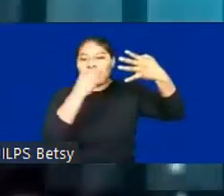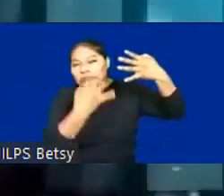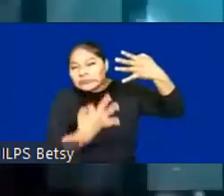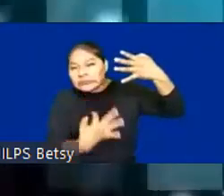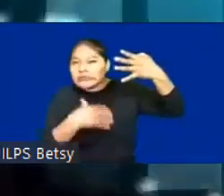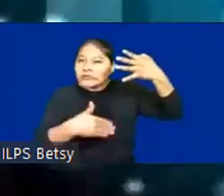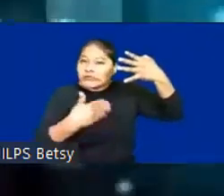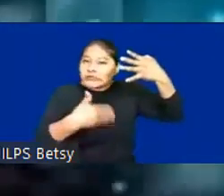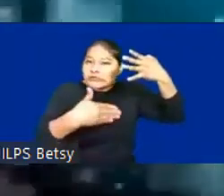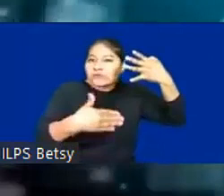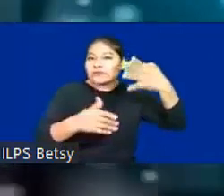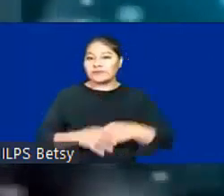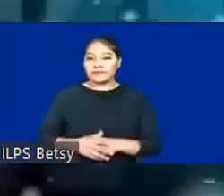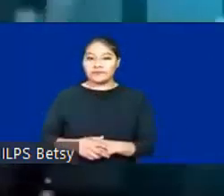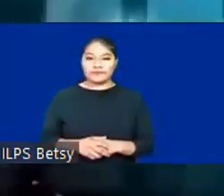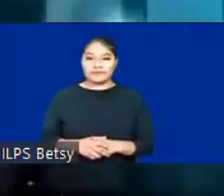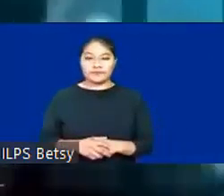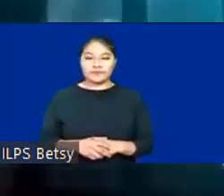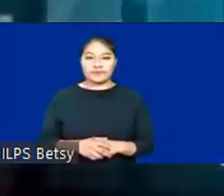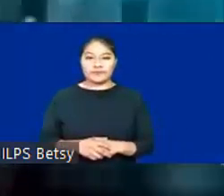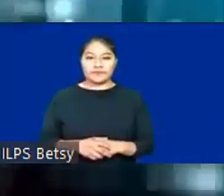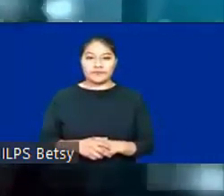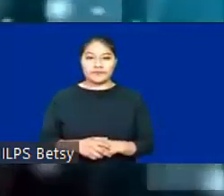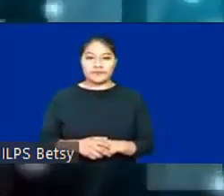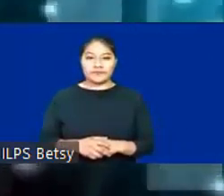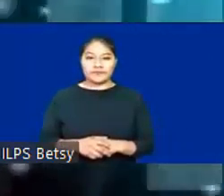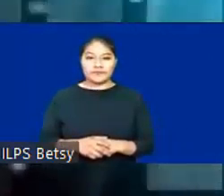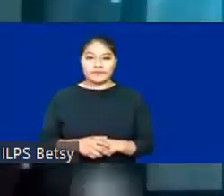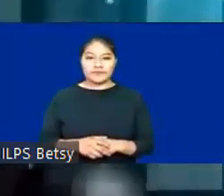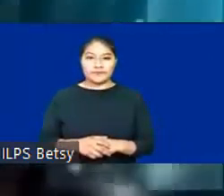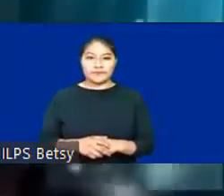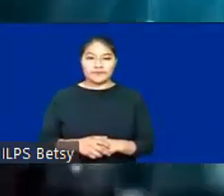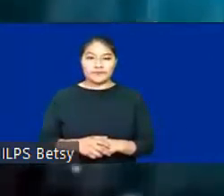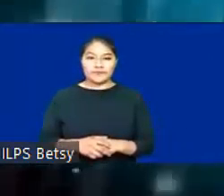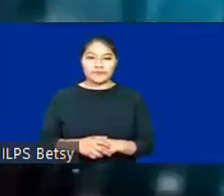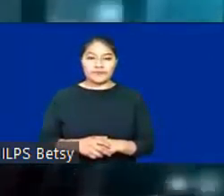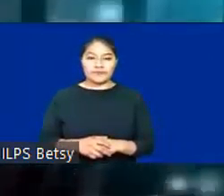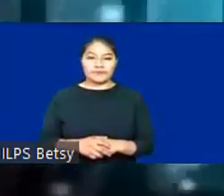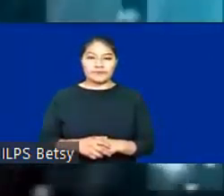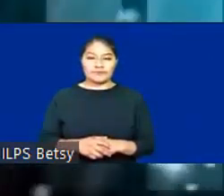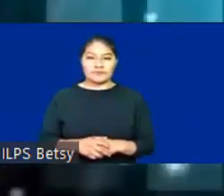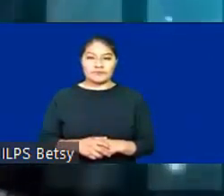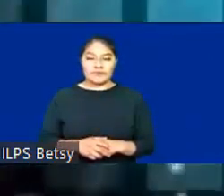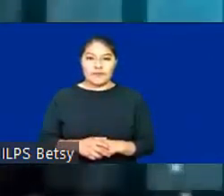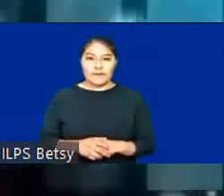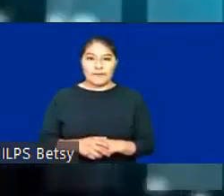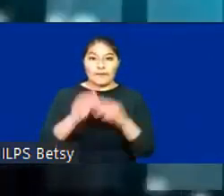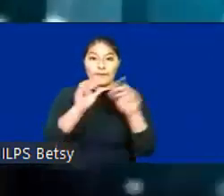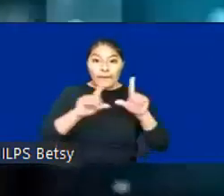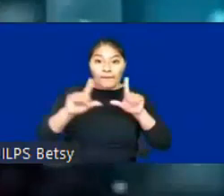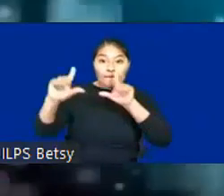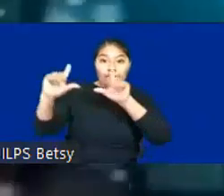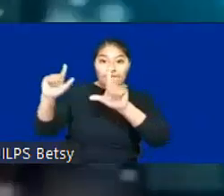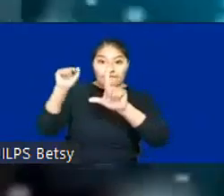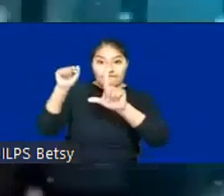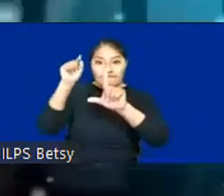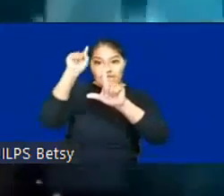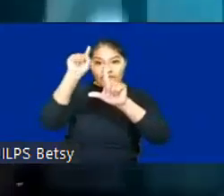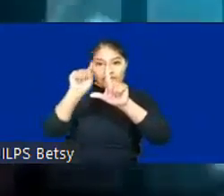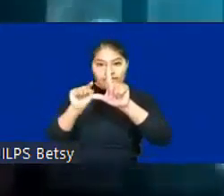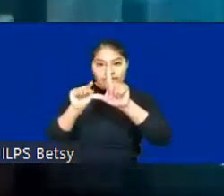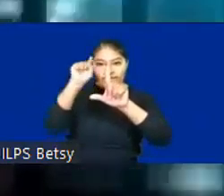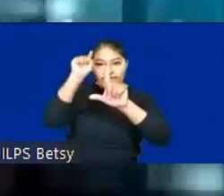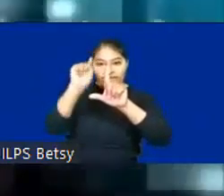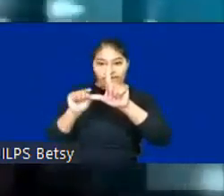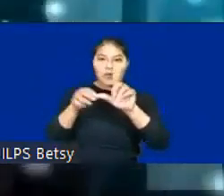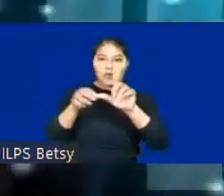En esta parte de la presentación, quiero un poco explicarles sobre las principales plataformas tecnológicas que tenemos. Ahí he puesto un